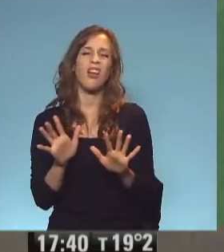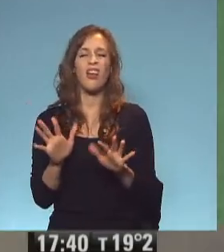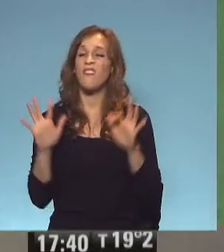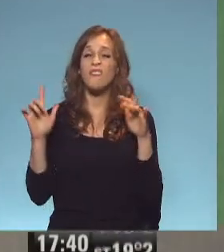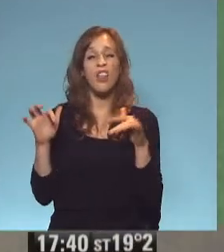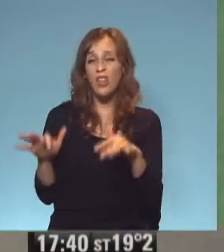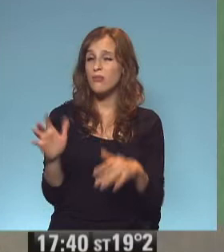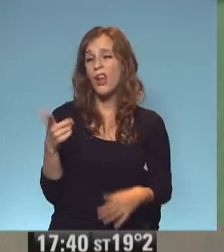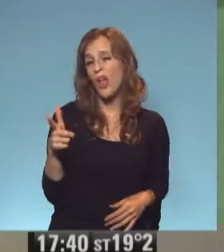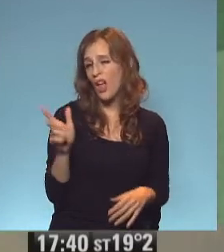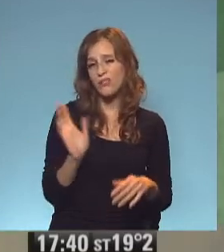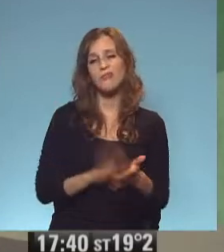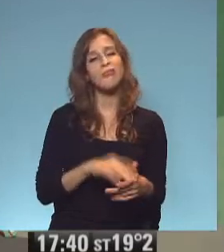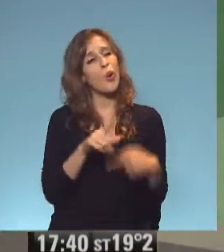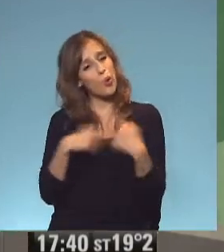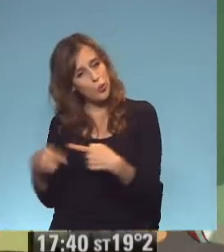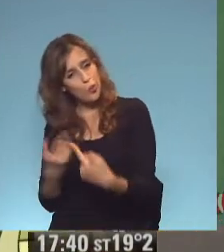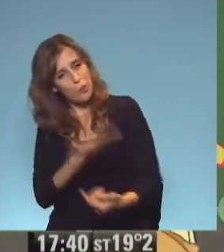existen. ¡Sigamos!